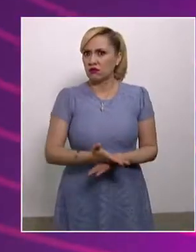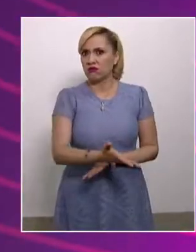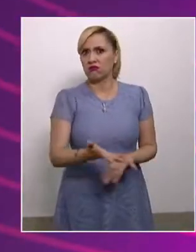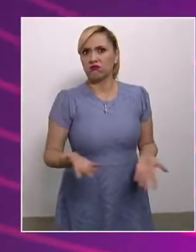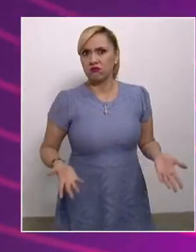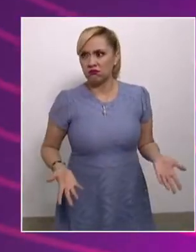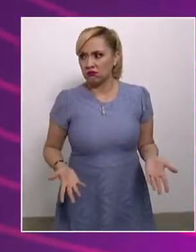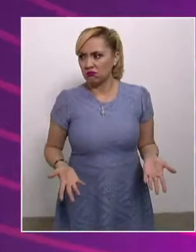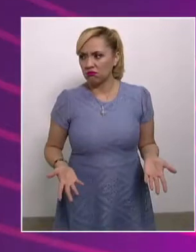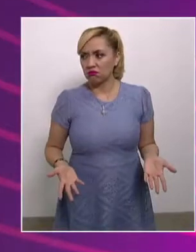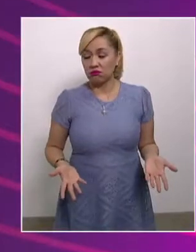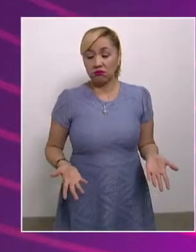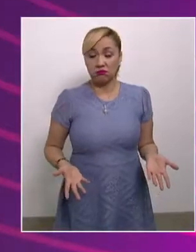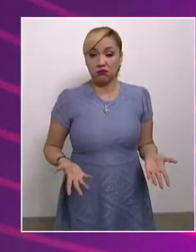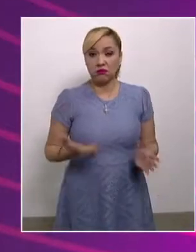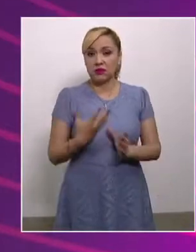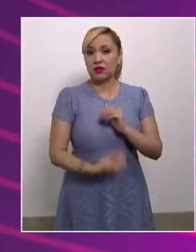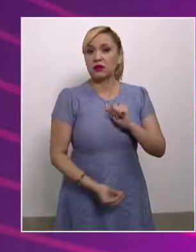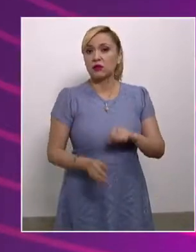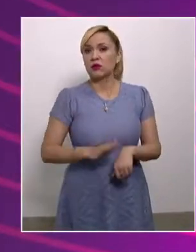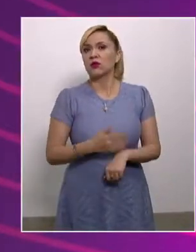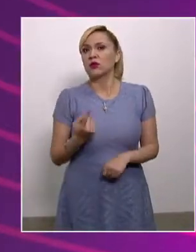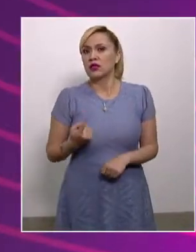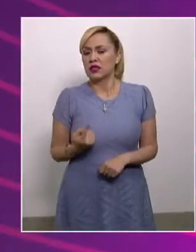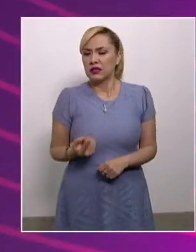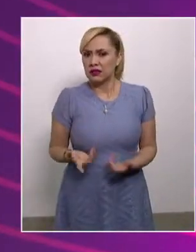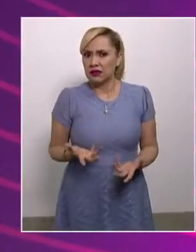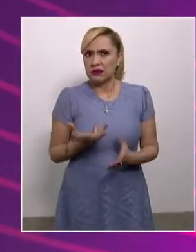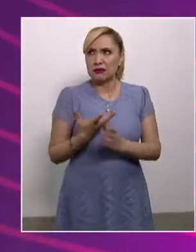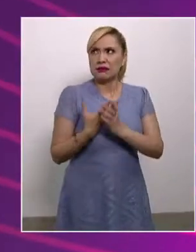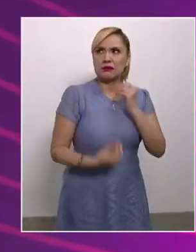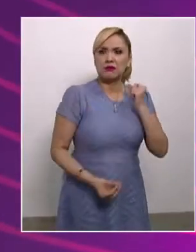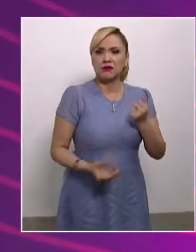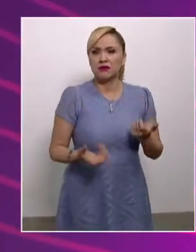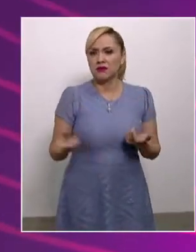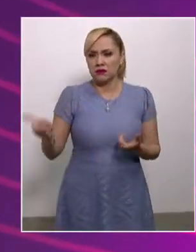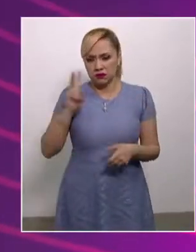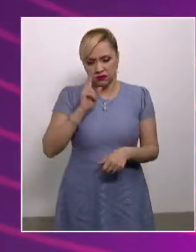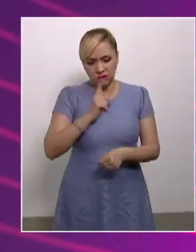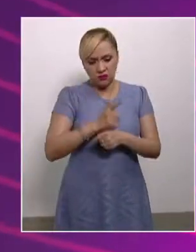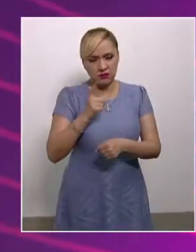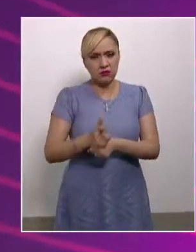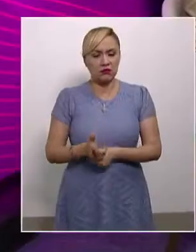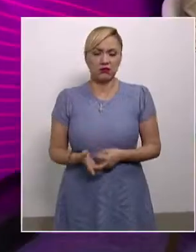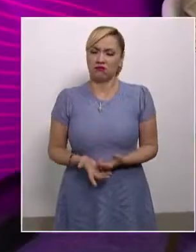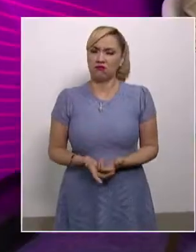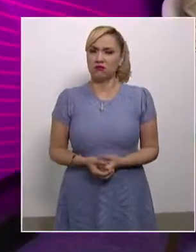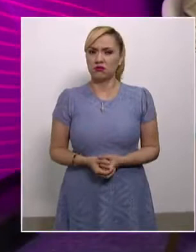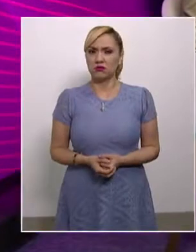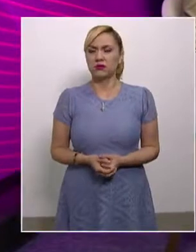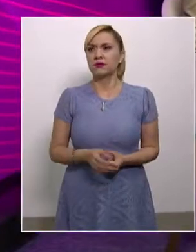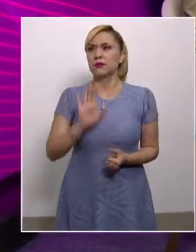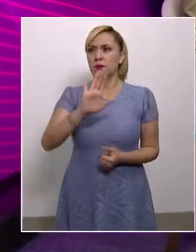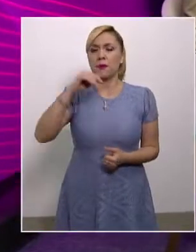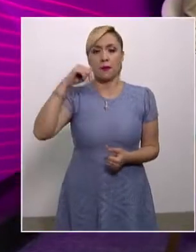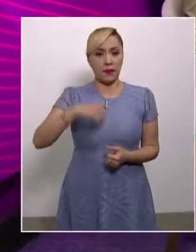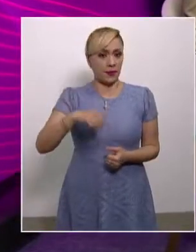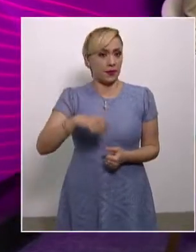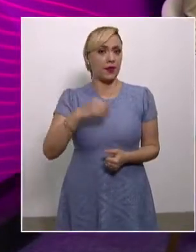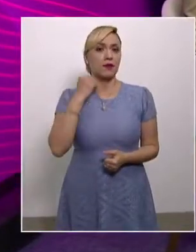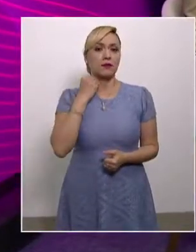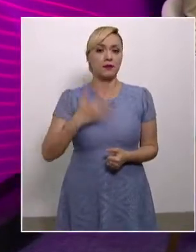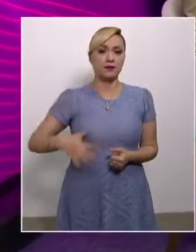están escapando, las que están escapando de estas situaciones? ¿Qué es lo que ustedes han podido ver? Desde la clínica jurídica